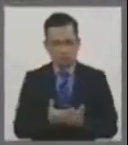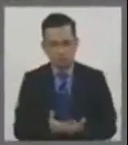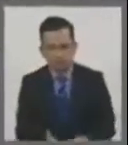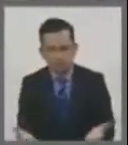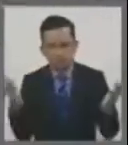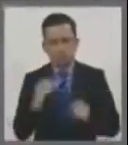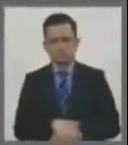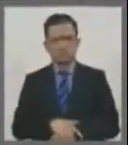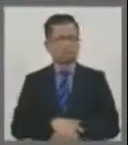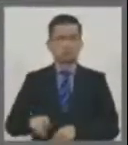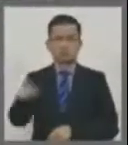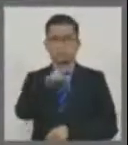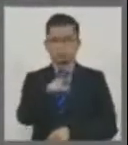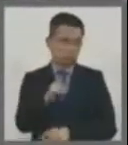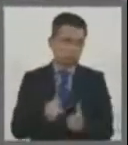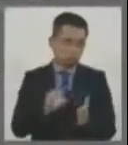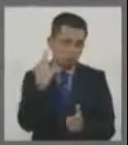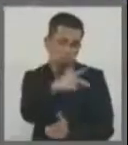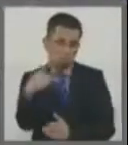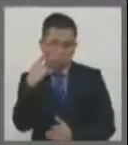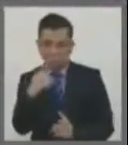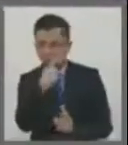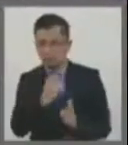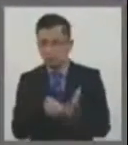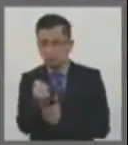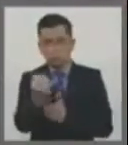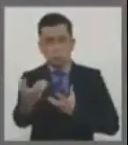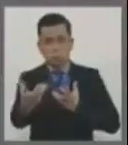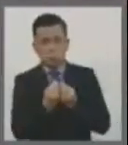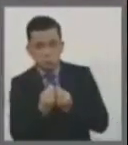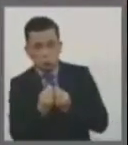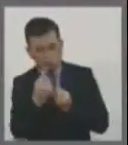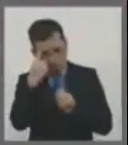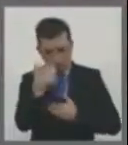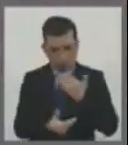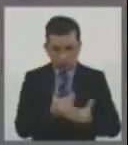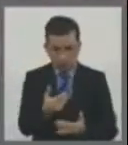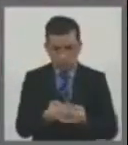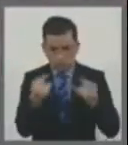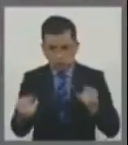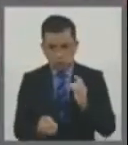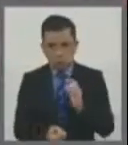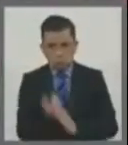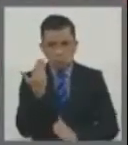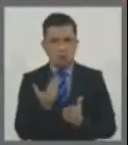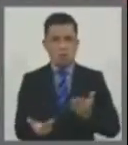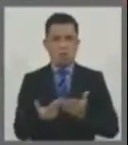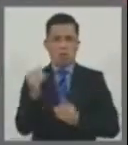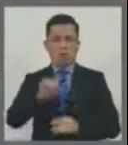está, si deciden sumarse y ser parte de esta historia que está iniciando en